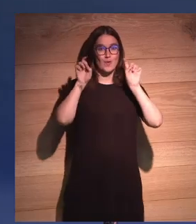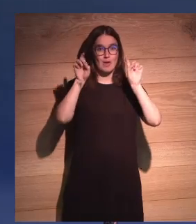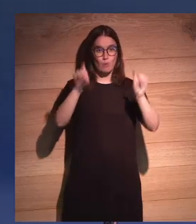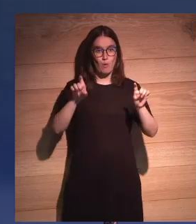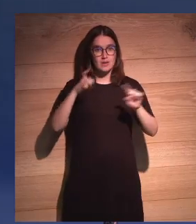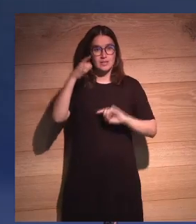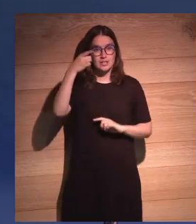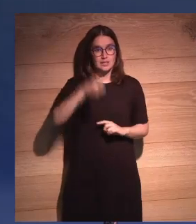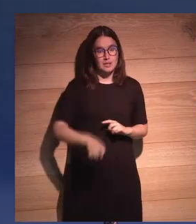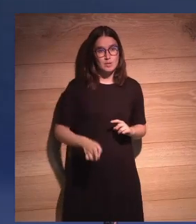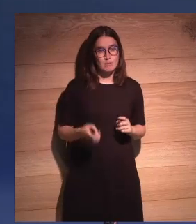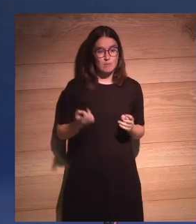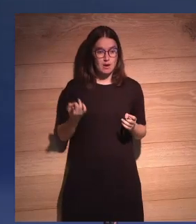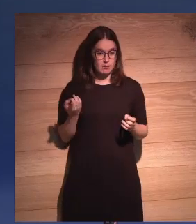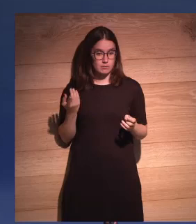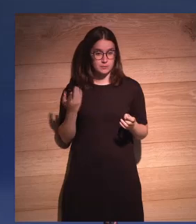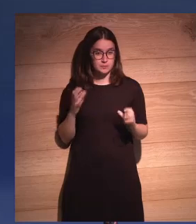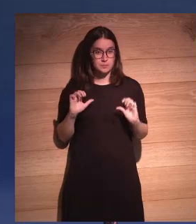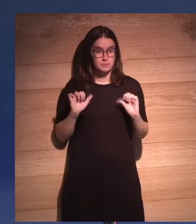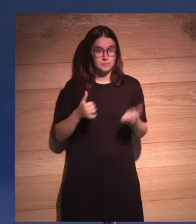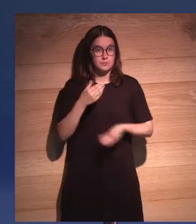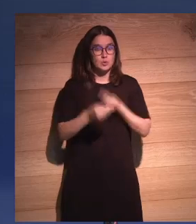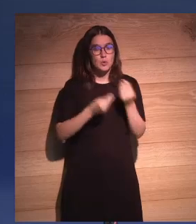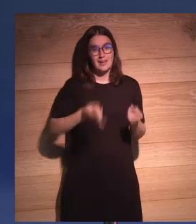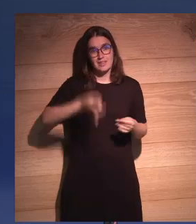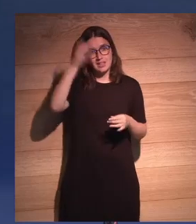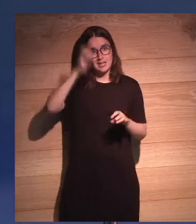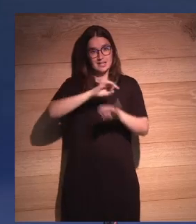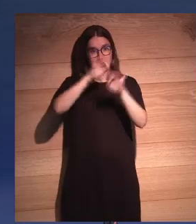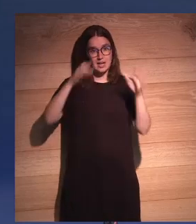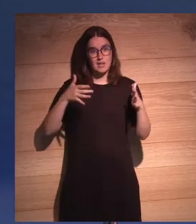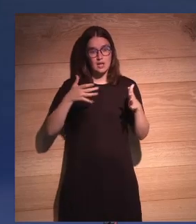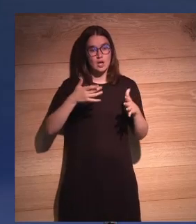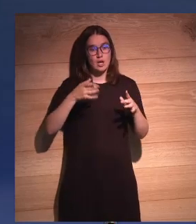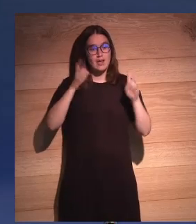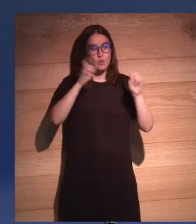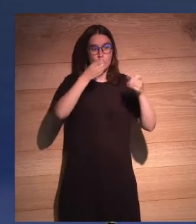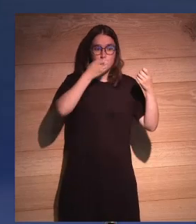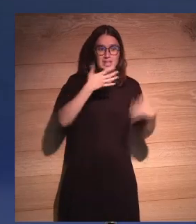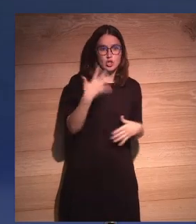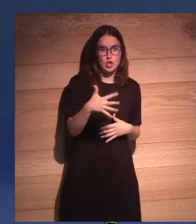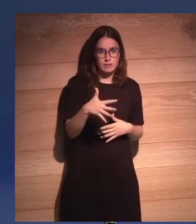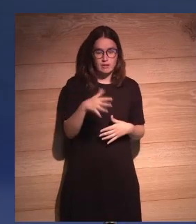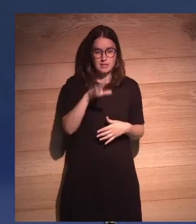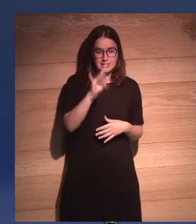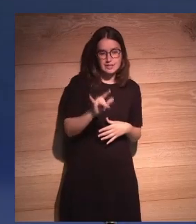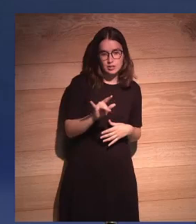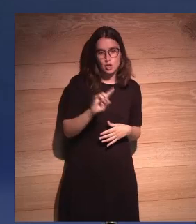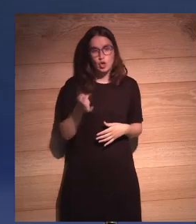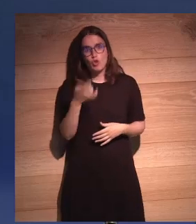y también para incorporar una idea clara de dónde estamos educando bien y a quiénes quizá